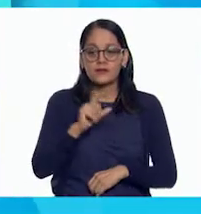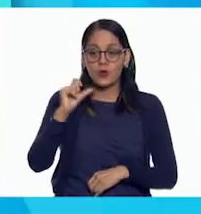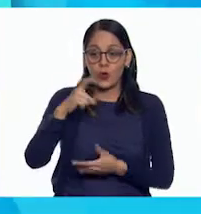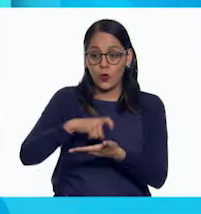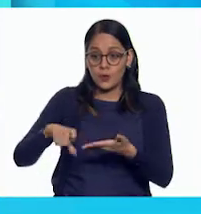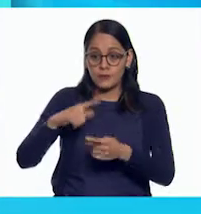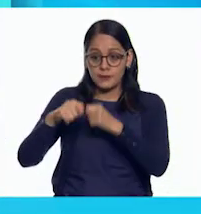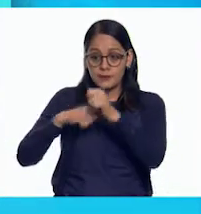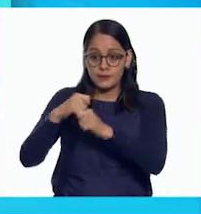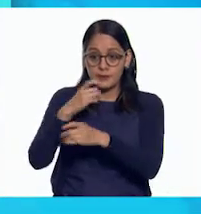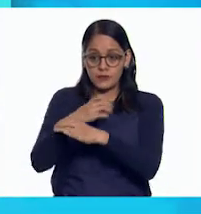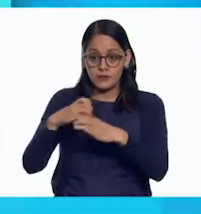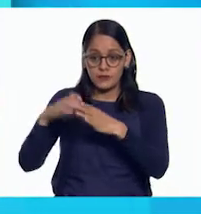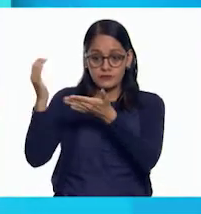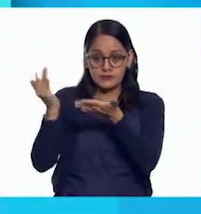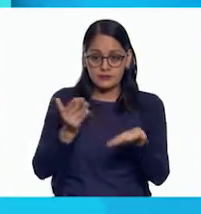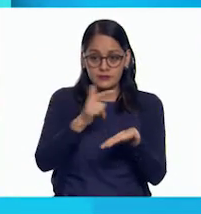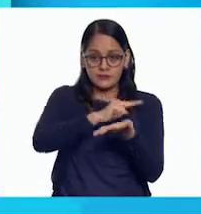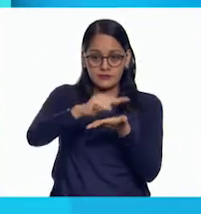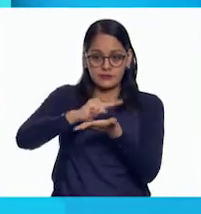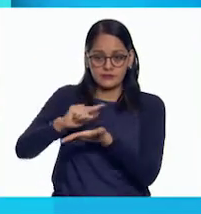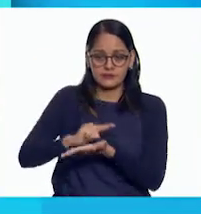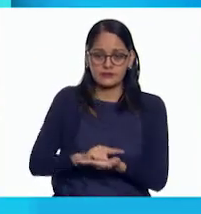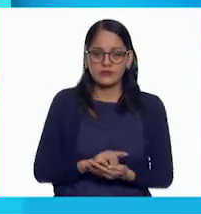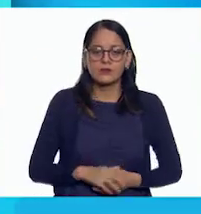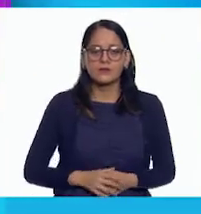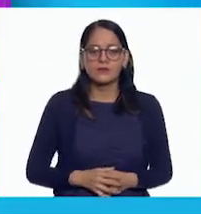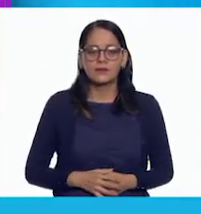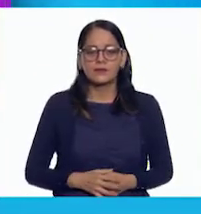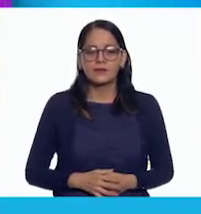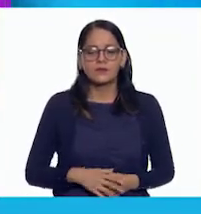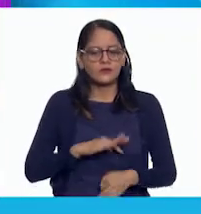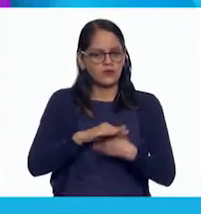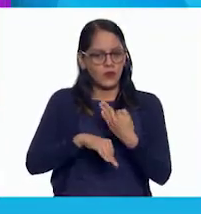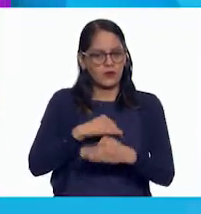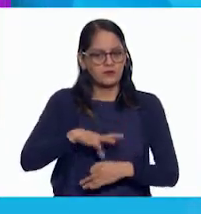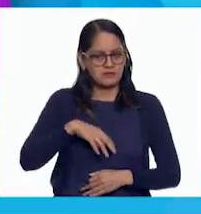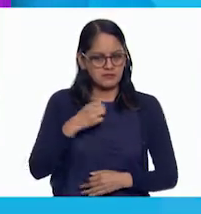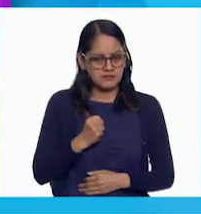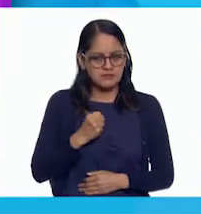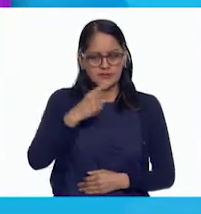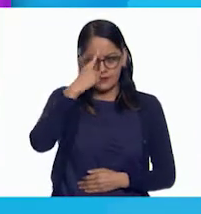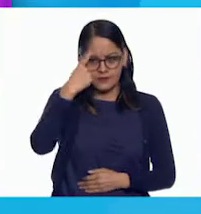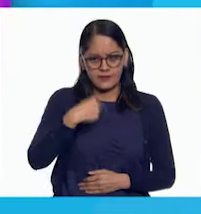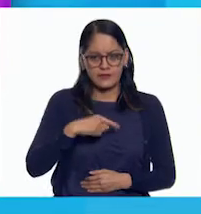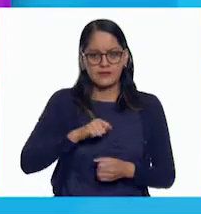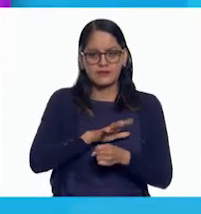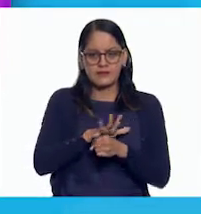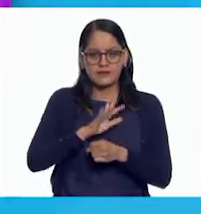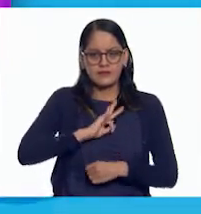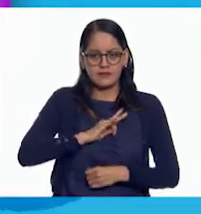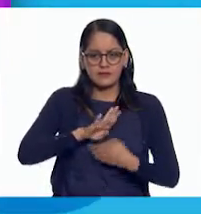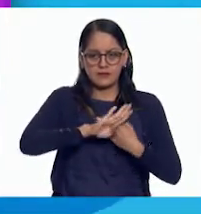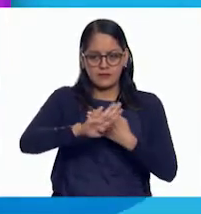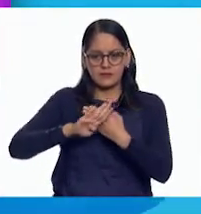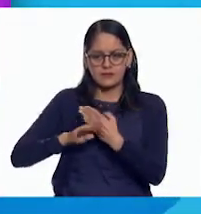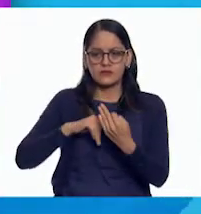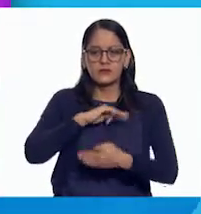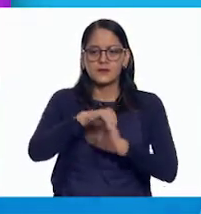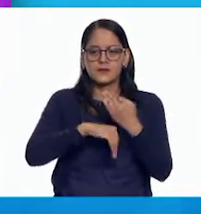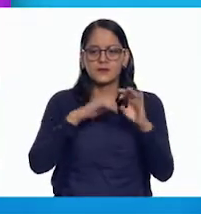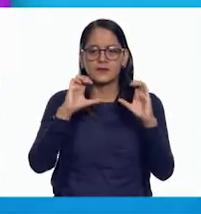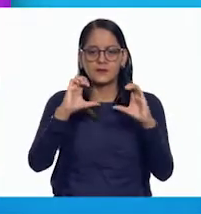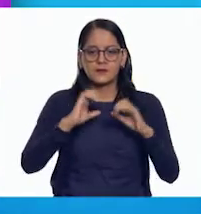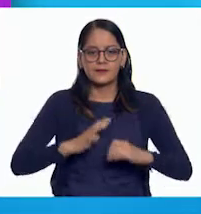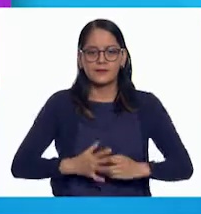las cosas que compres en la tienda o en el supermercado. Sigamos luchando juntos contra este virus, cuidándonos los